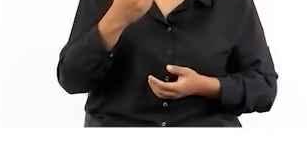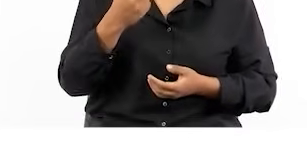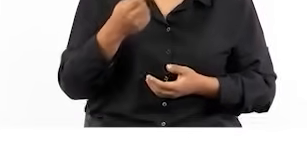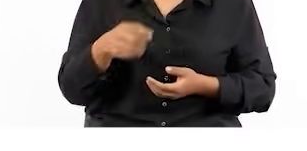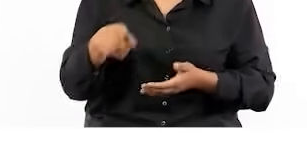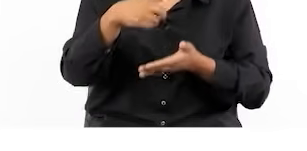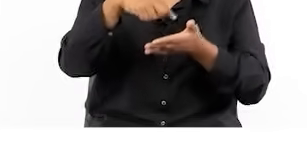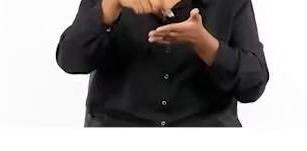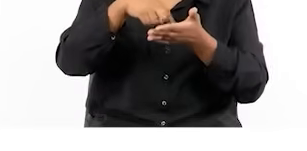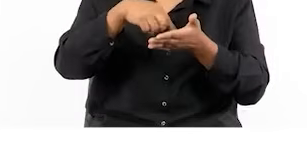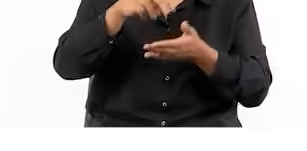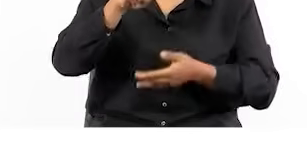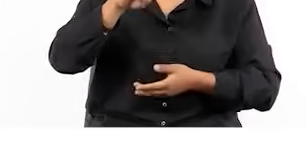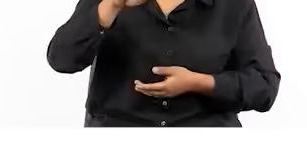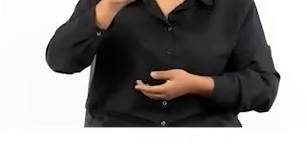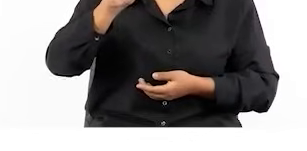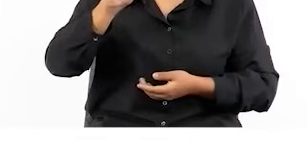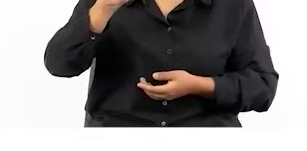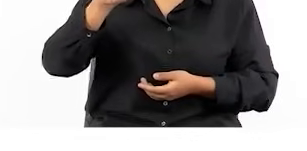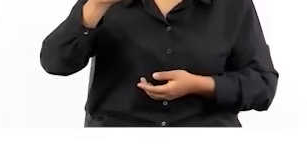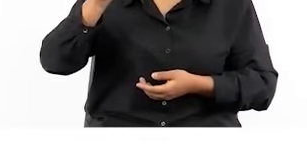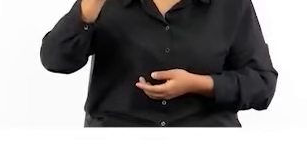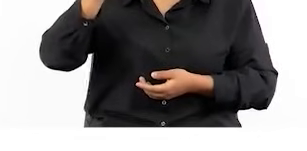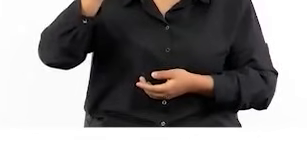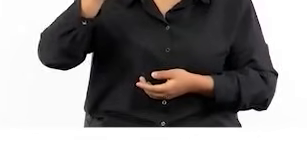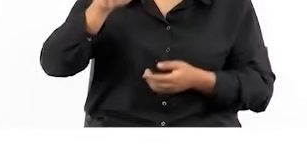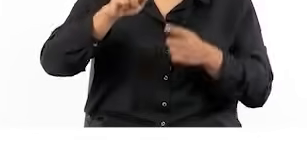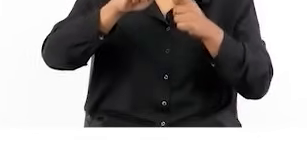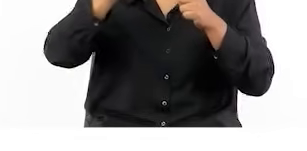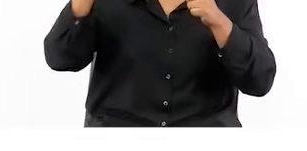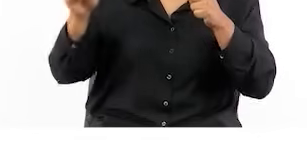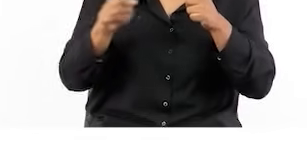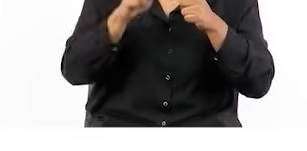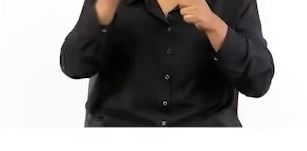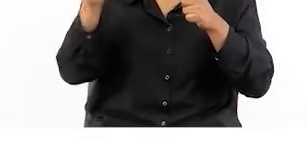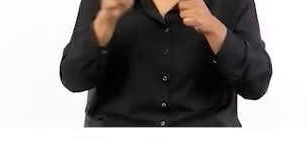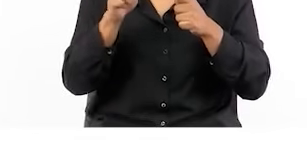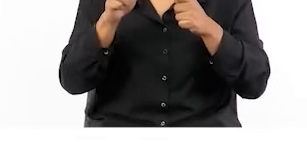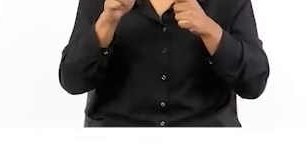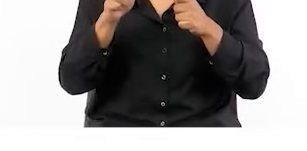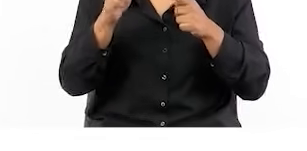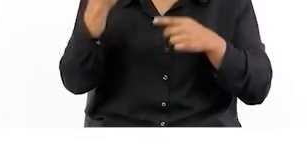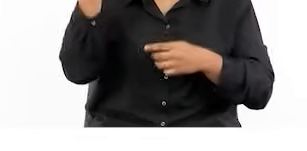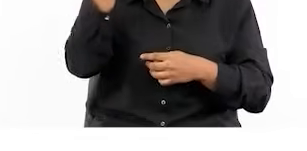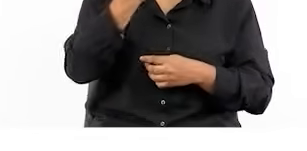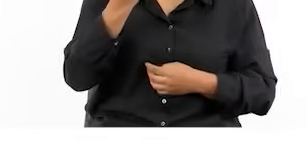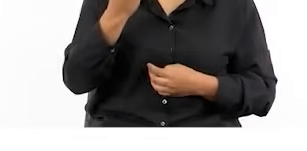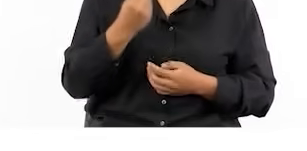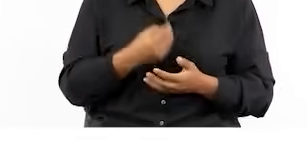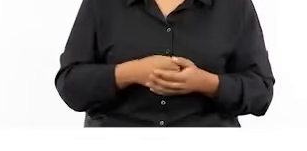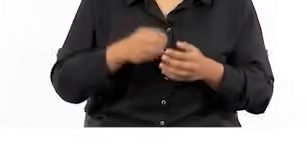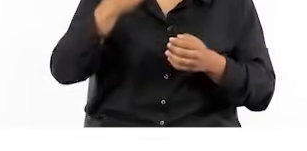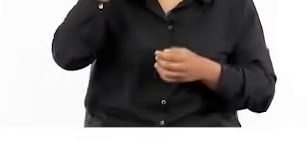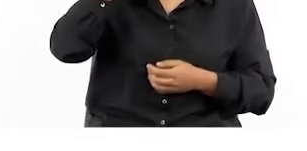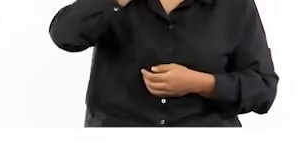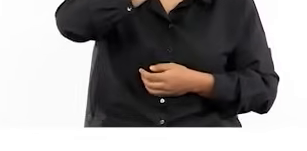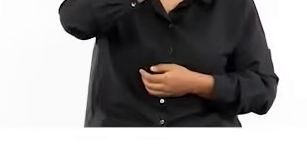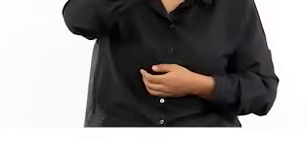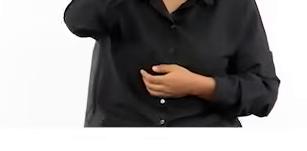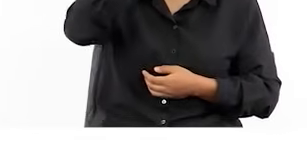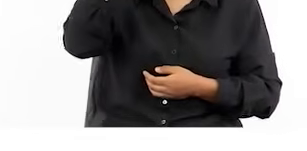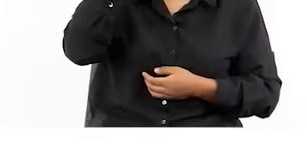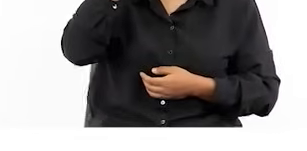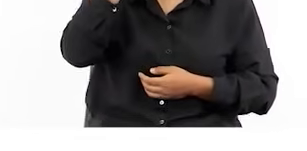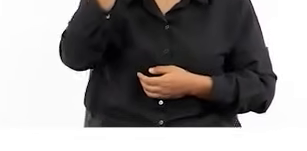que únicamente tienen un bulbo en su centro. La Vía Láctea es una galaxia espiral, tiene brazos espirales,